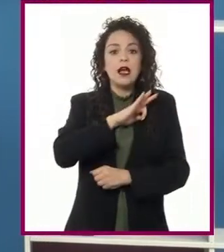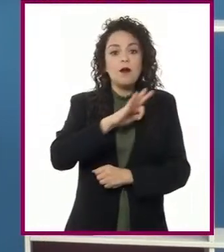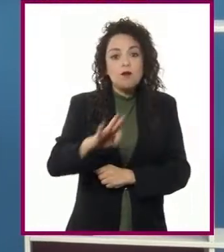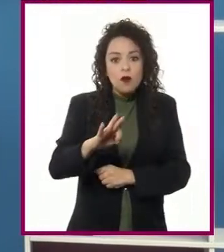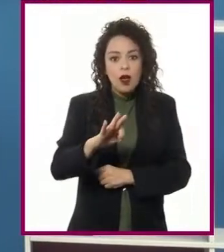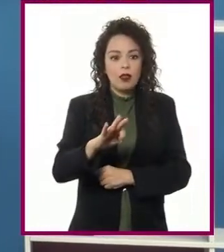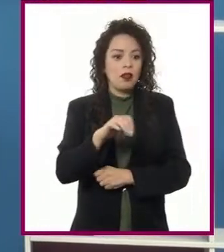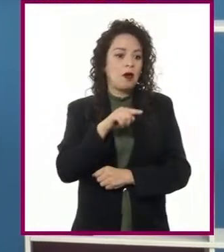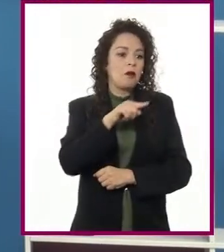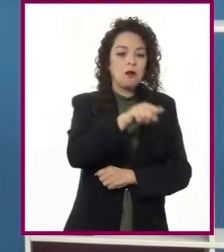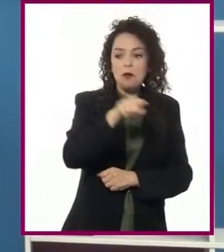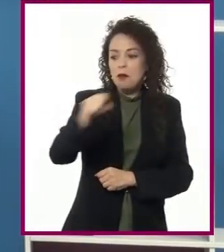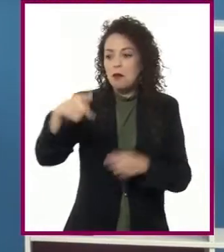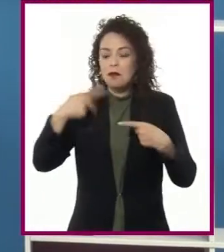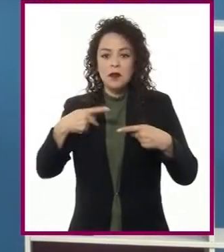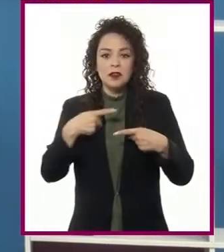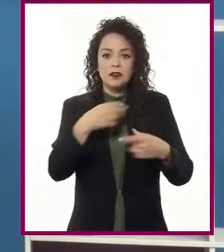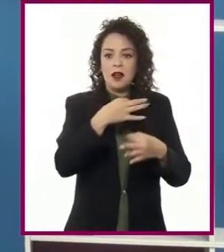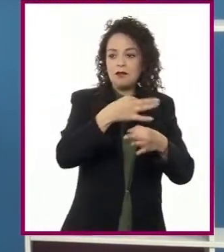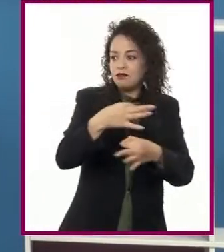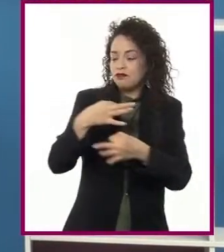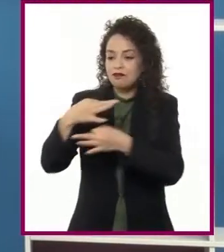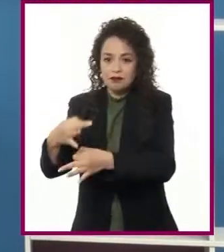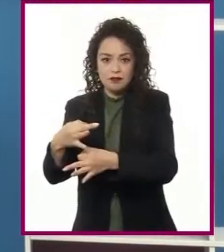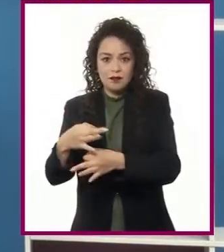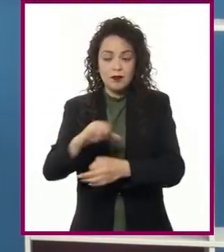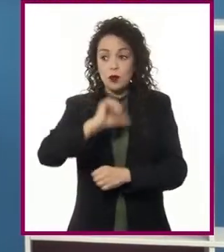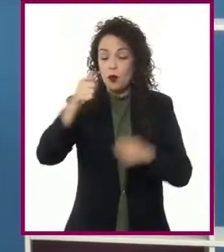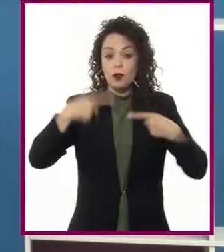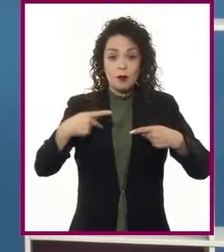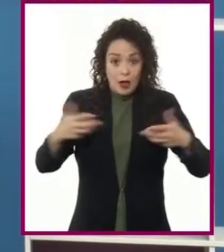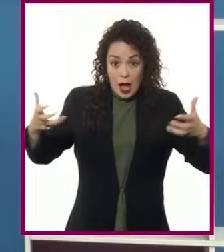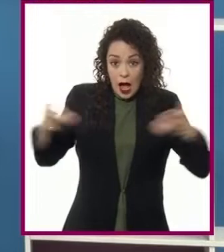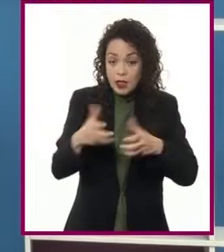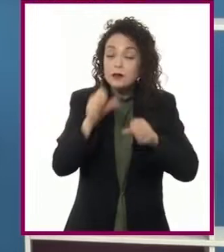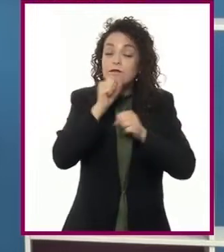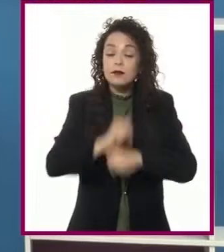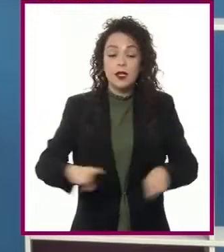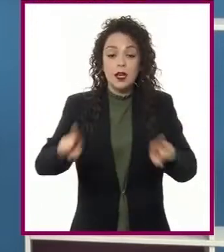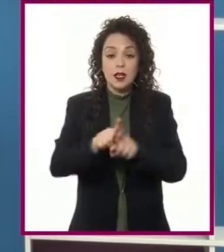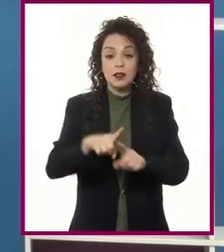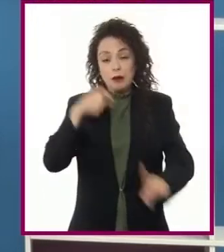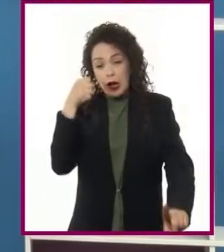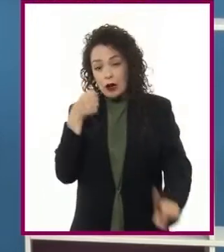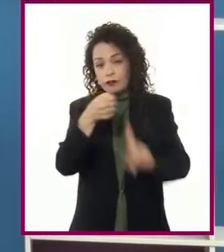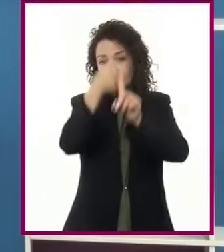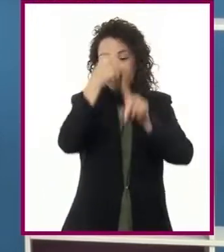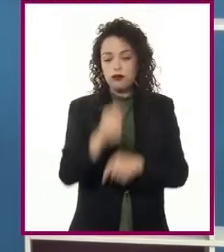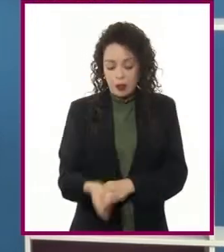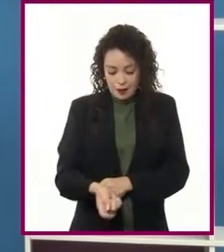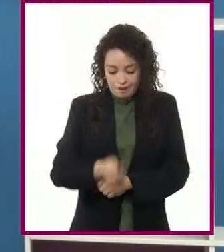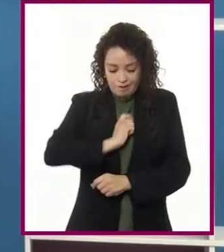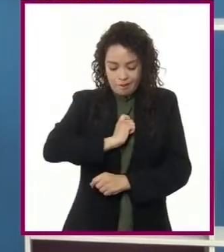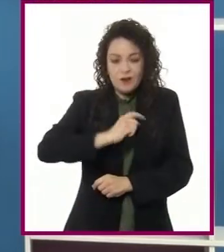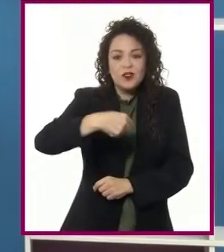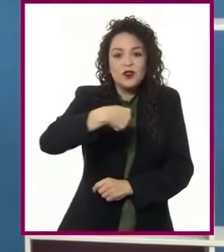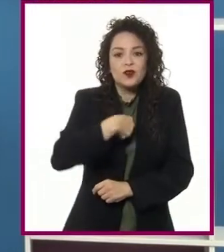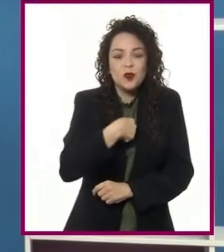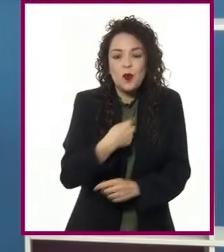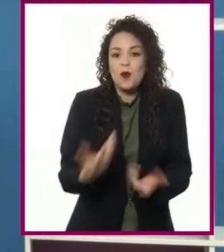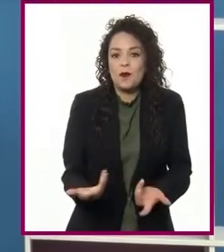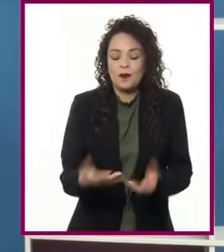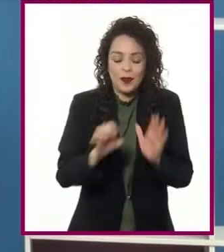los demás, tanto como lo que las otras personas hacen tiene un impacto en lo que yo soy. Pongamos